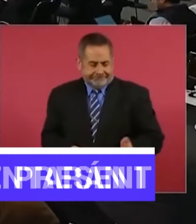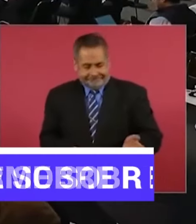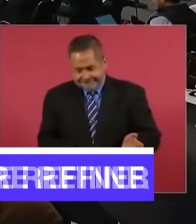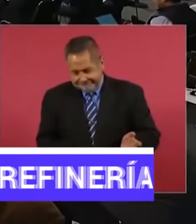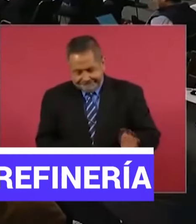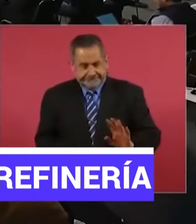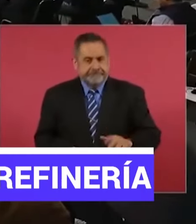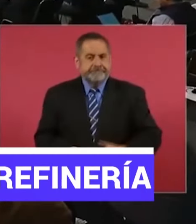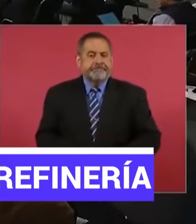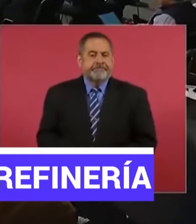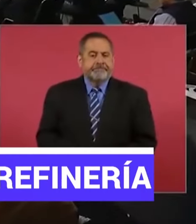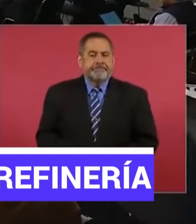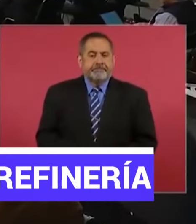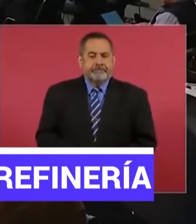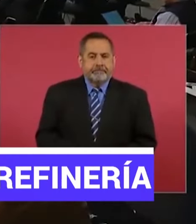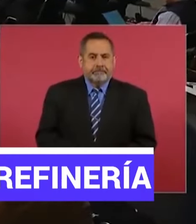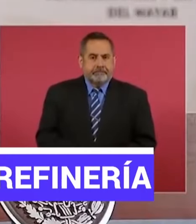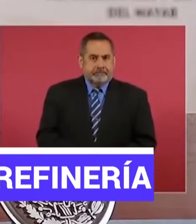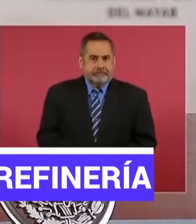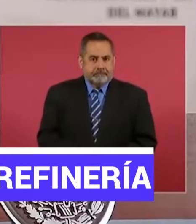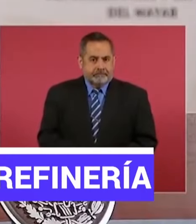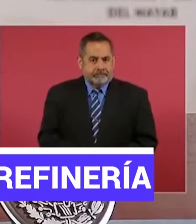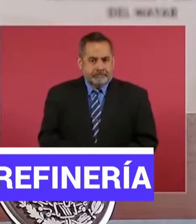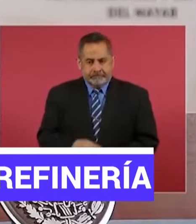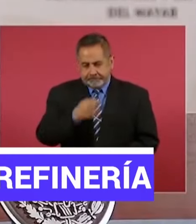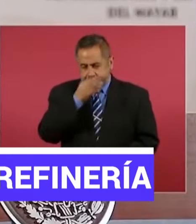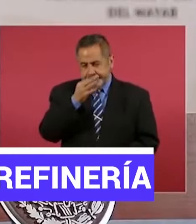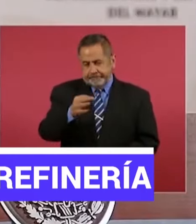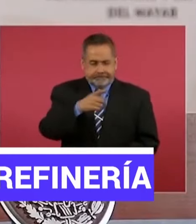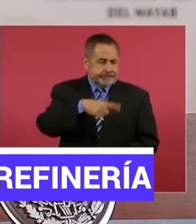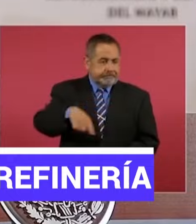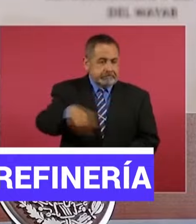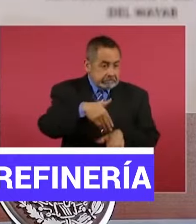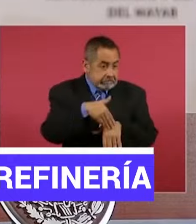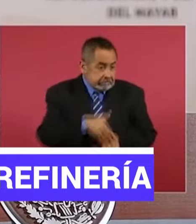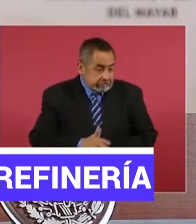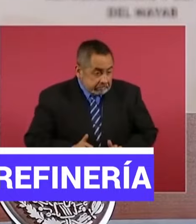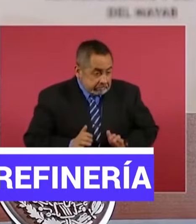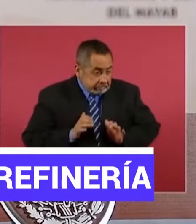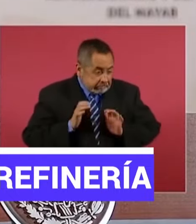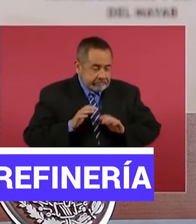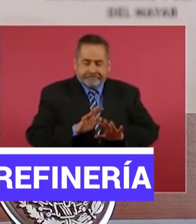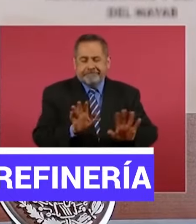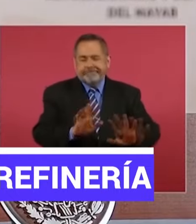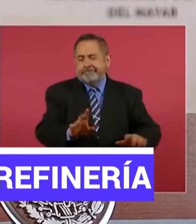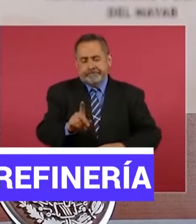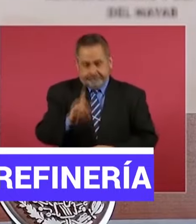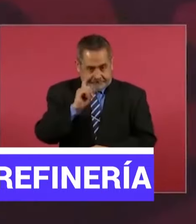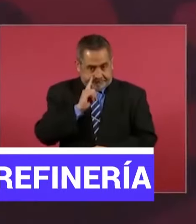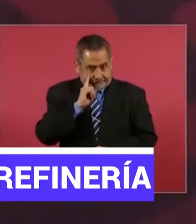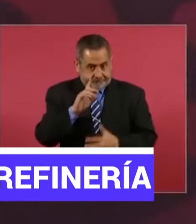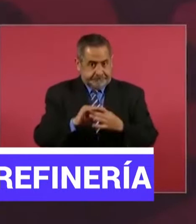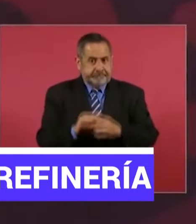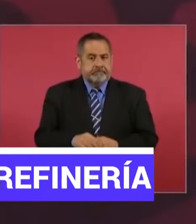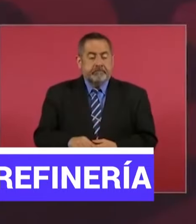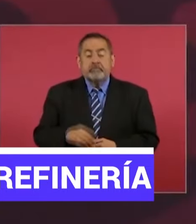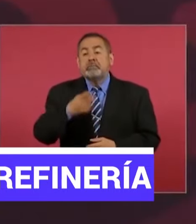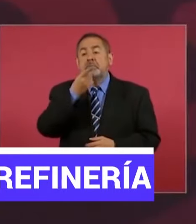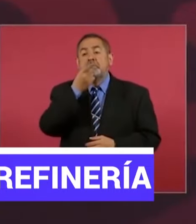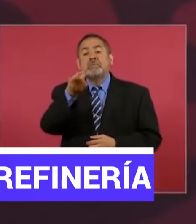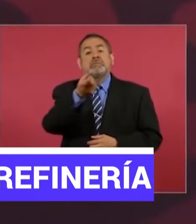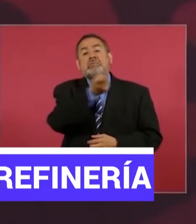operando en el mes de abril. Detalló que ahí se producirá el 20% de la gasolina que necesitamos y con eso el país estará